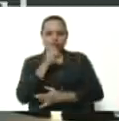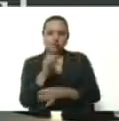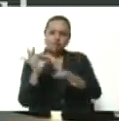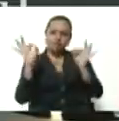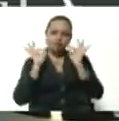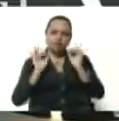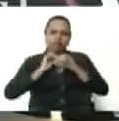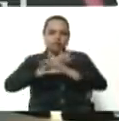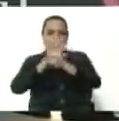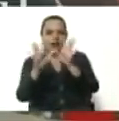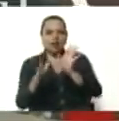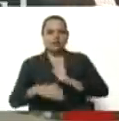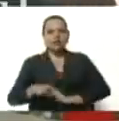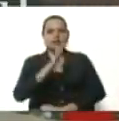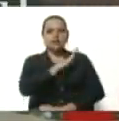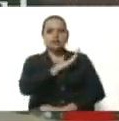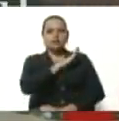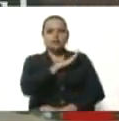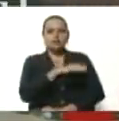detalle, tenemos